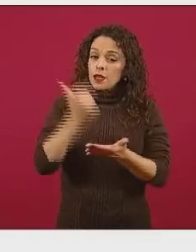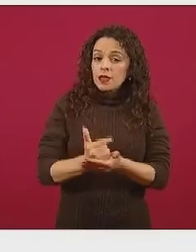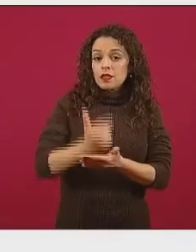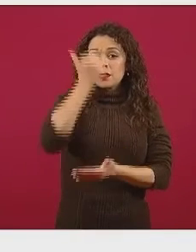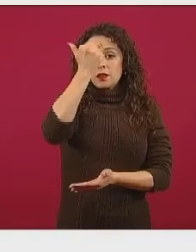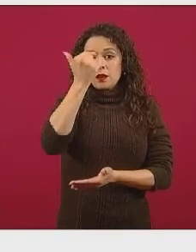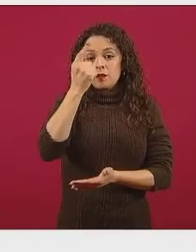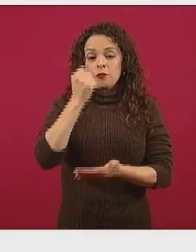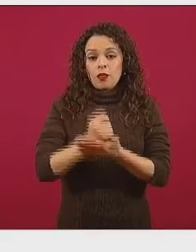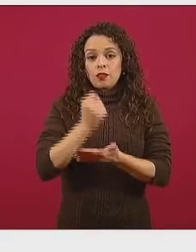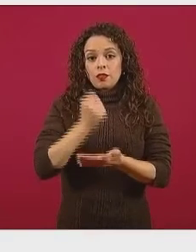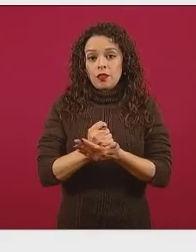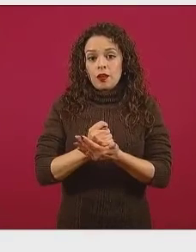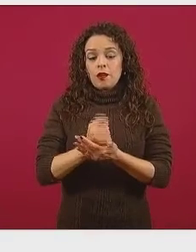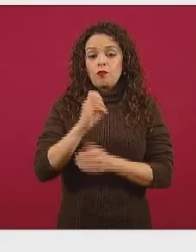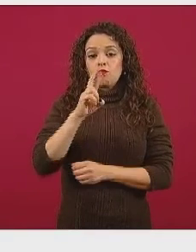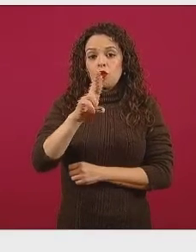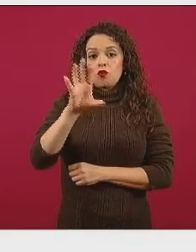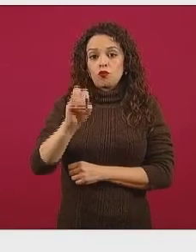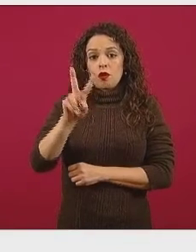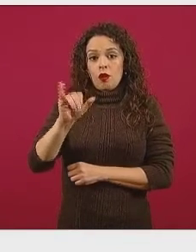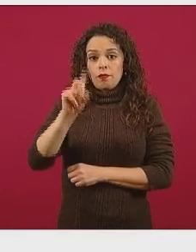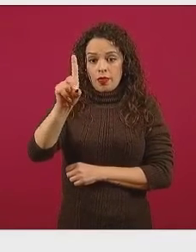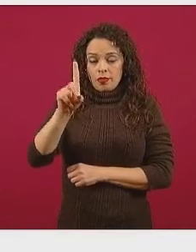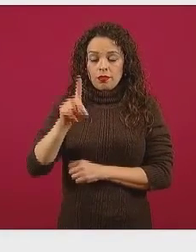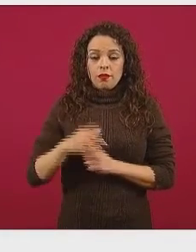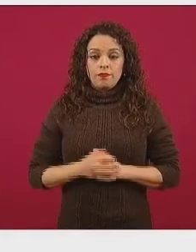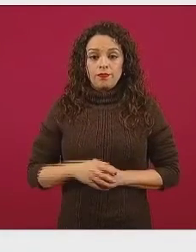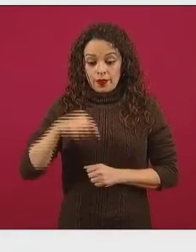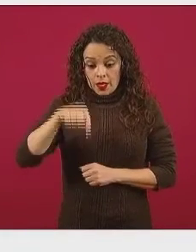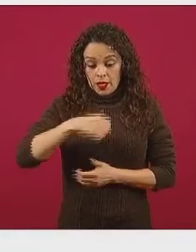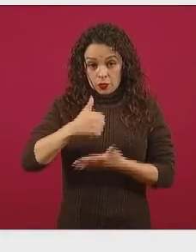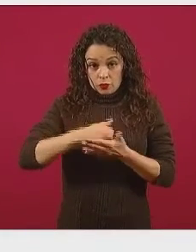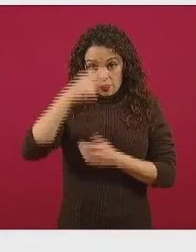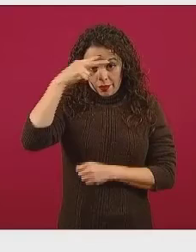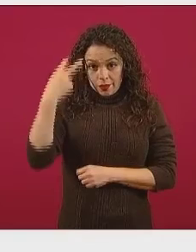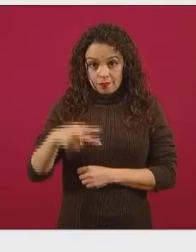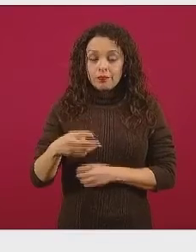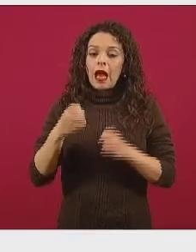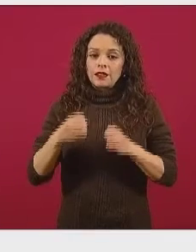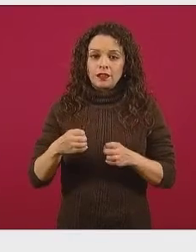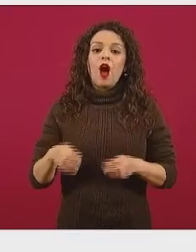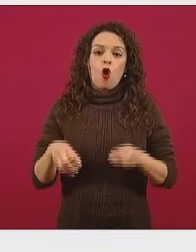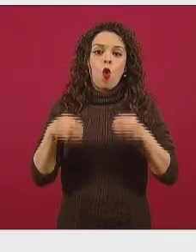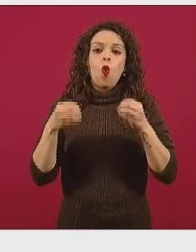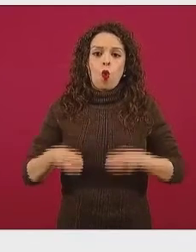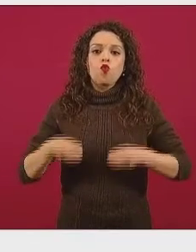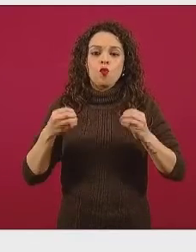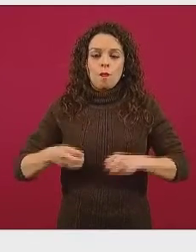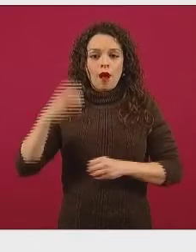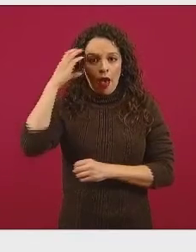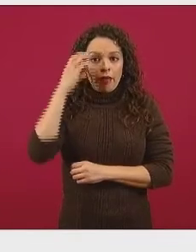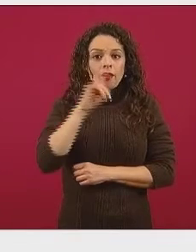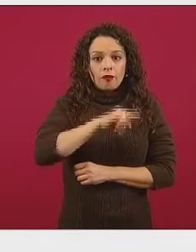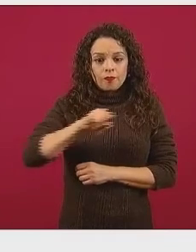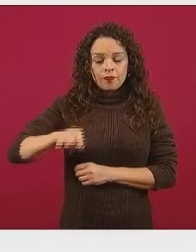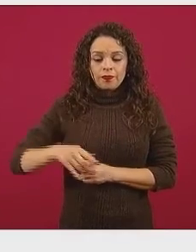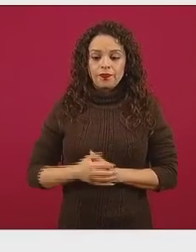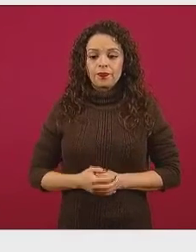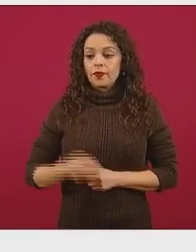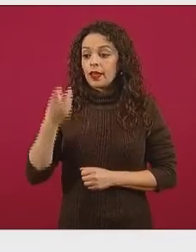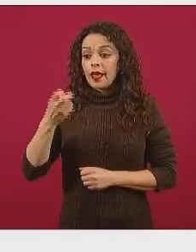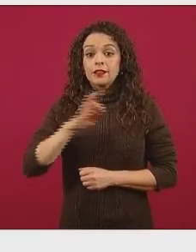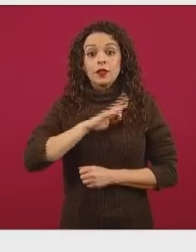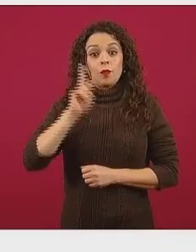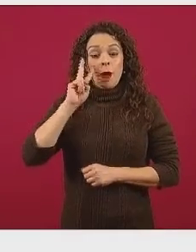COVID en la Ciudad de México están ocupadas. Esto lo que nos lleva es al señalamiento